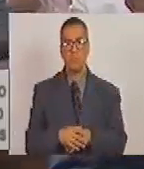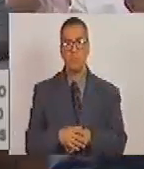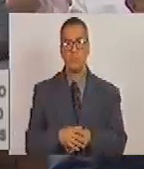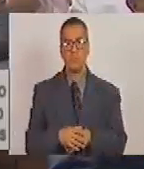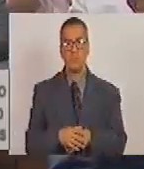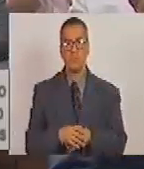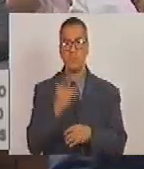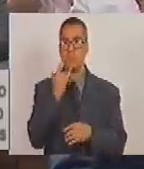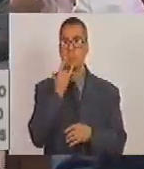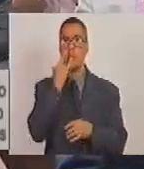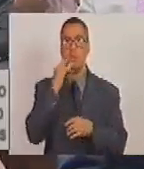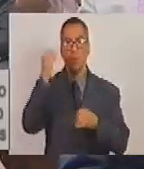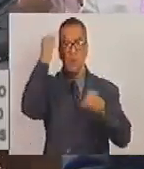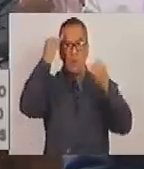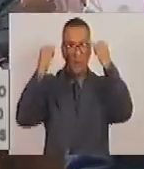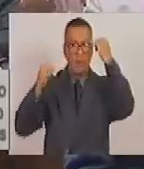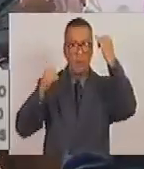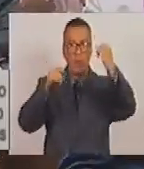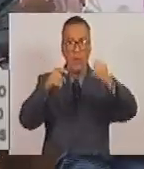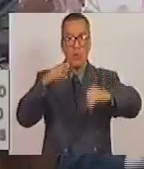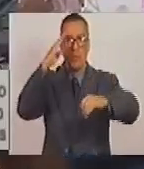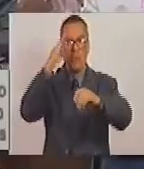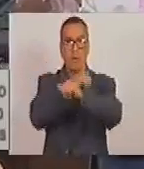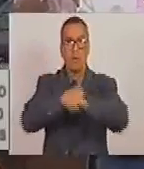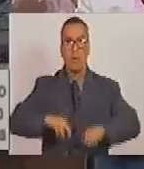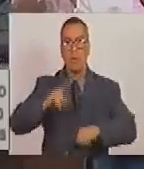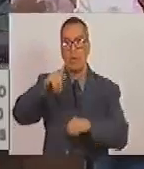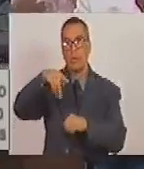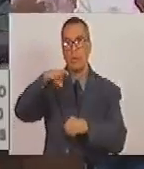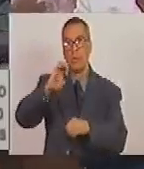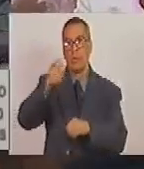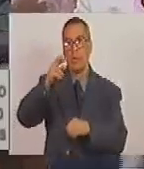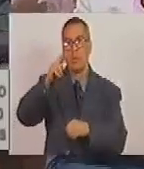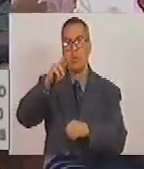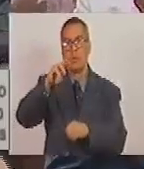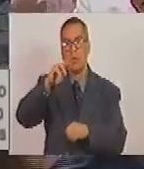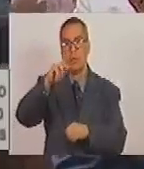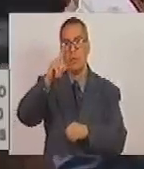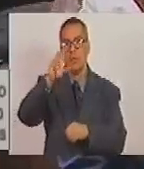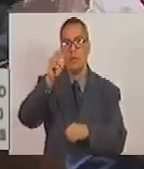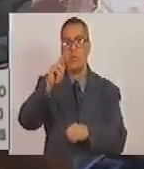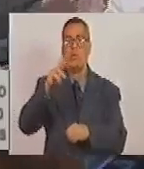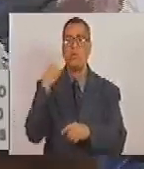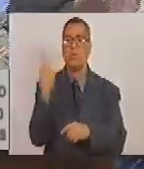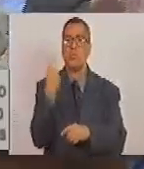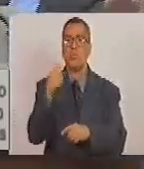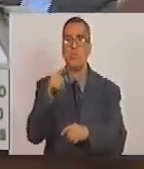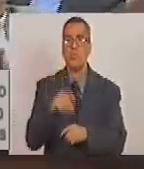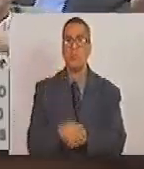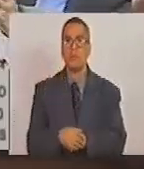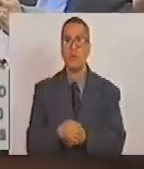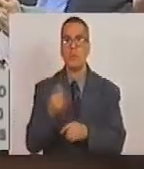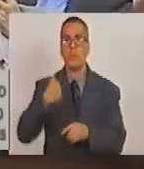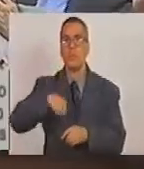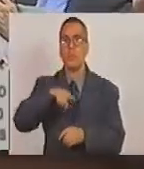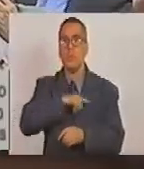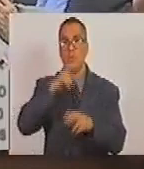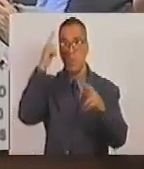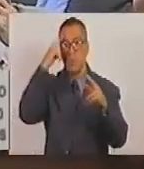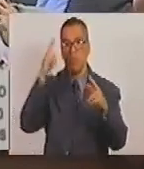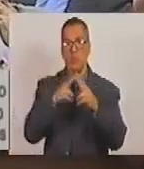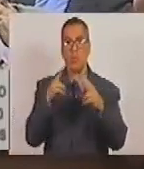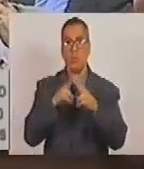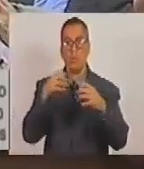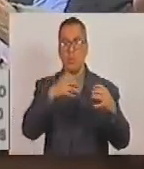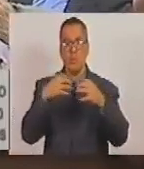la valentía y la estrategia de este teniente de navío, Pedro Lucas Urribarri Prieto, no solamente porque nosotros conocemos que hubo